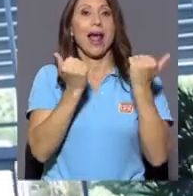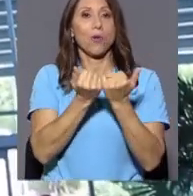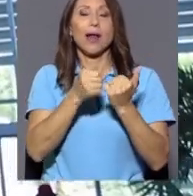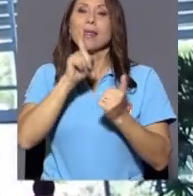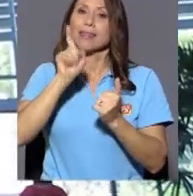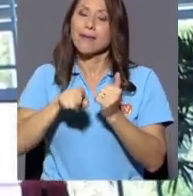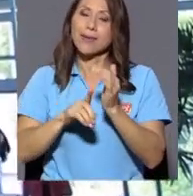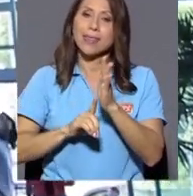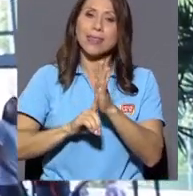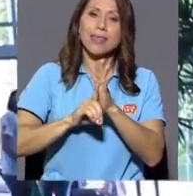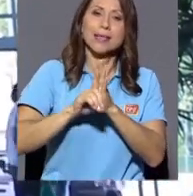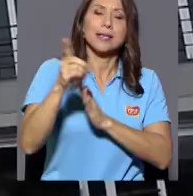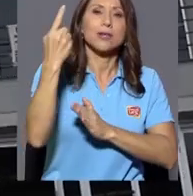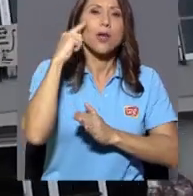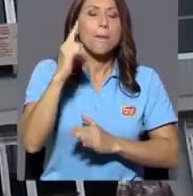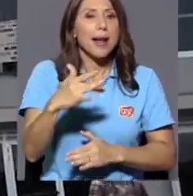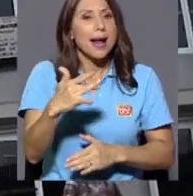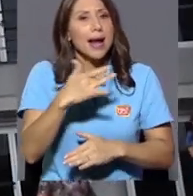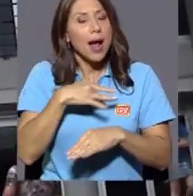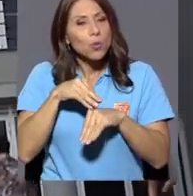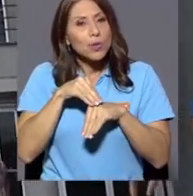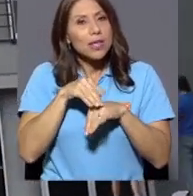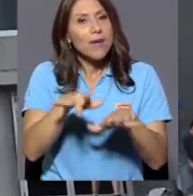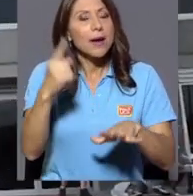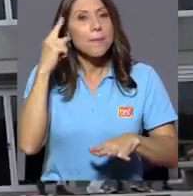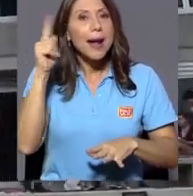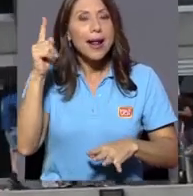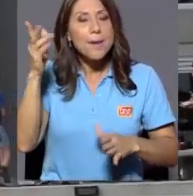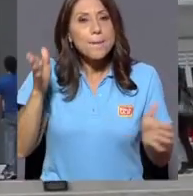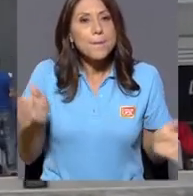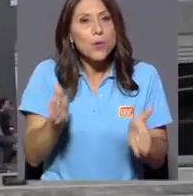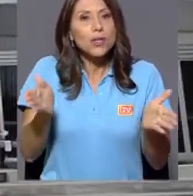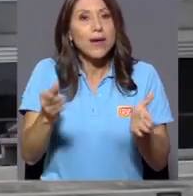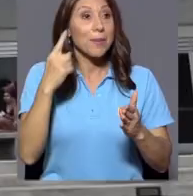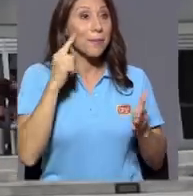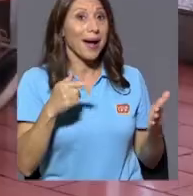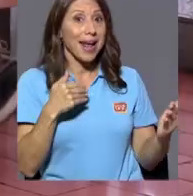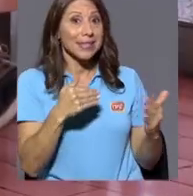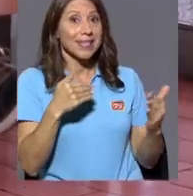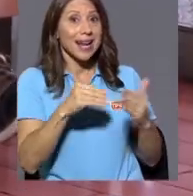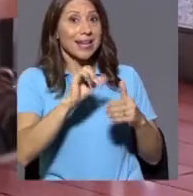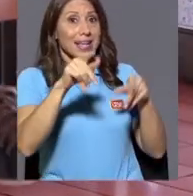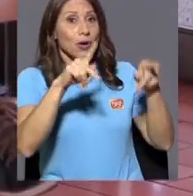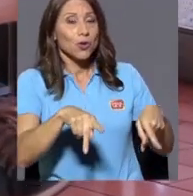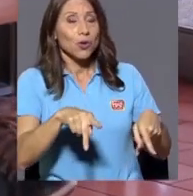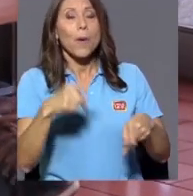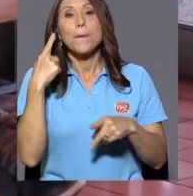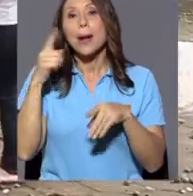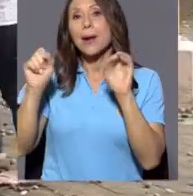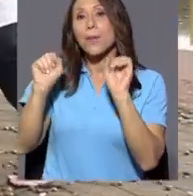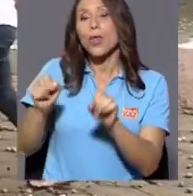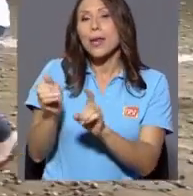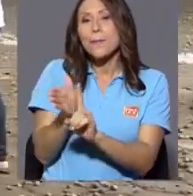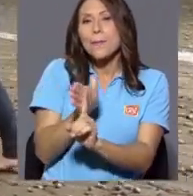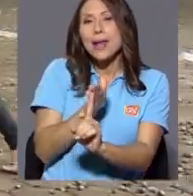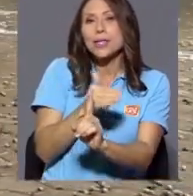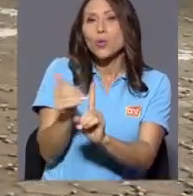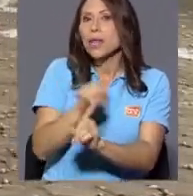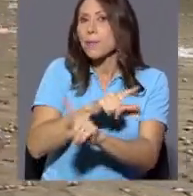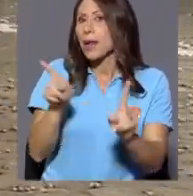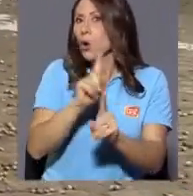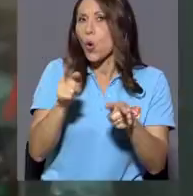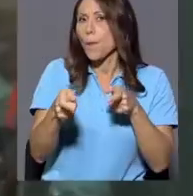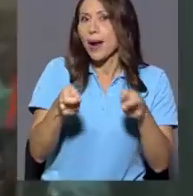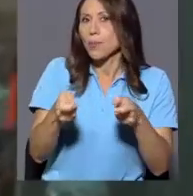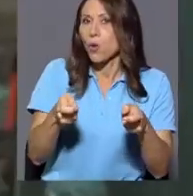desarrollarlo para cautivar para motivar para acercarse al otro crear ver salirnos de la tendencia de manipular